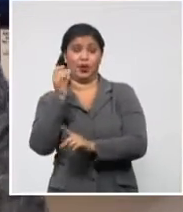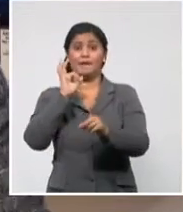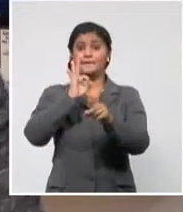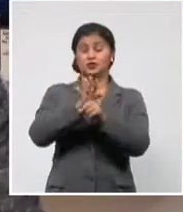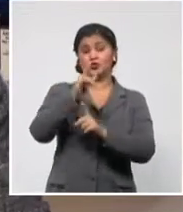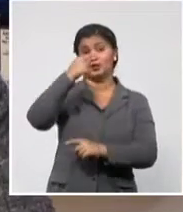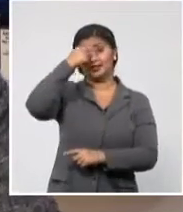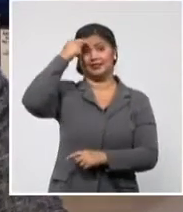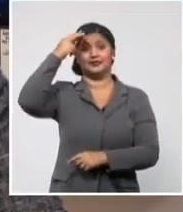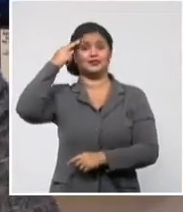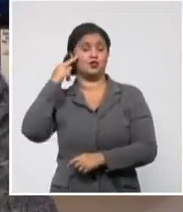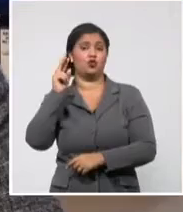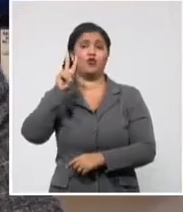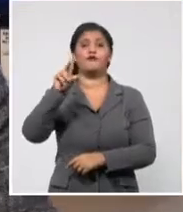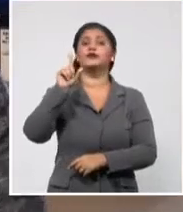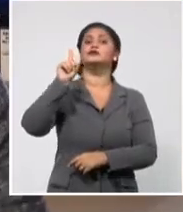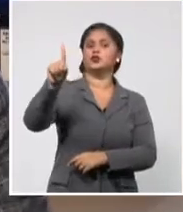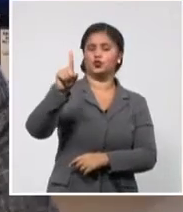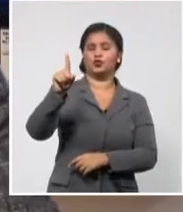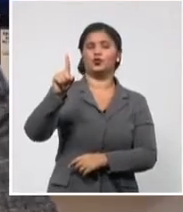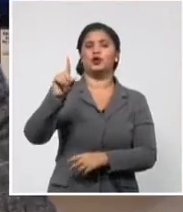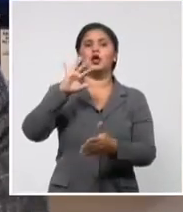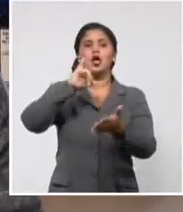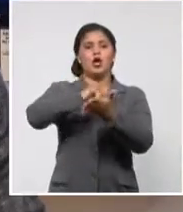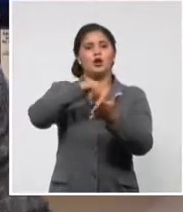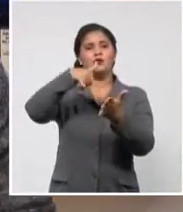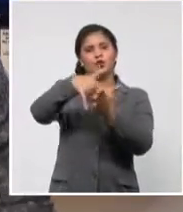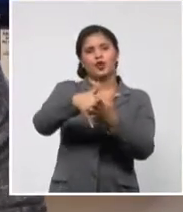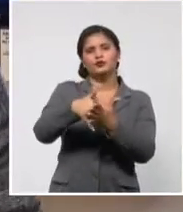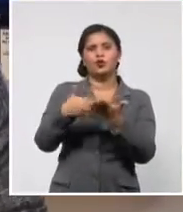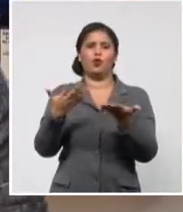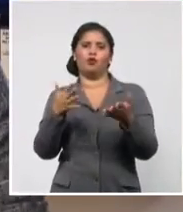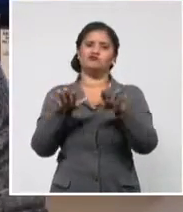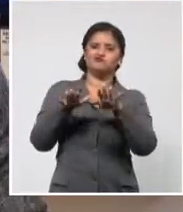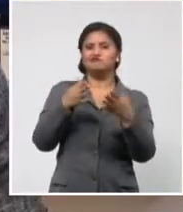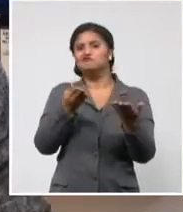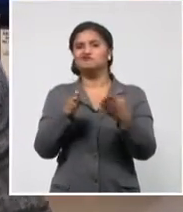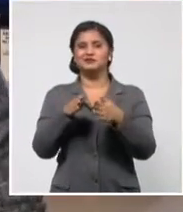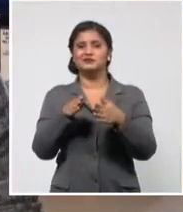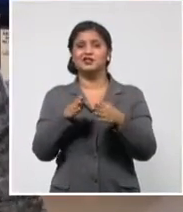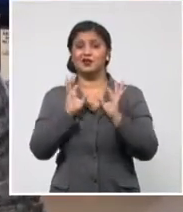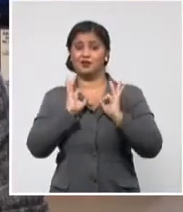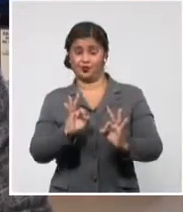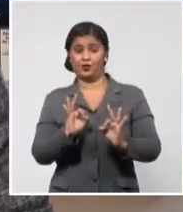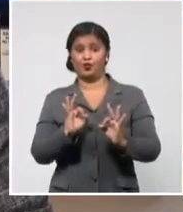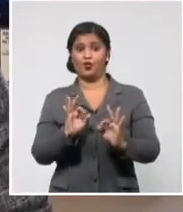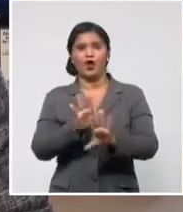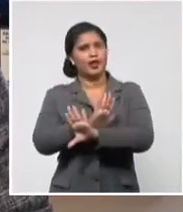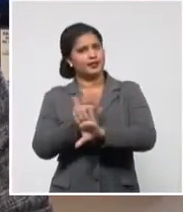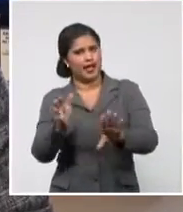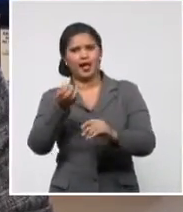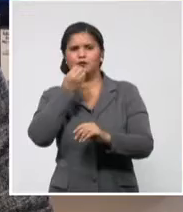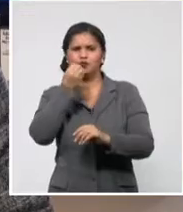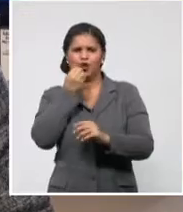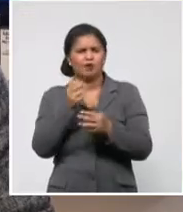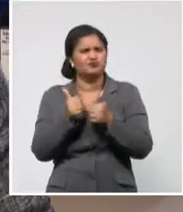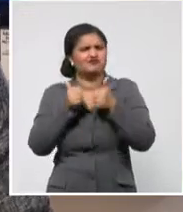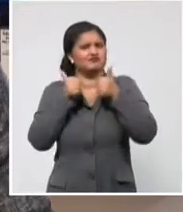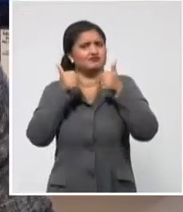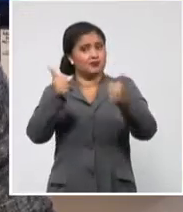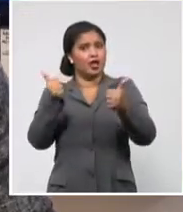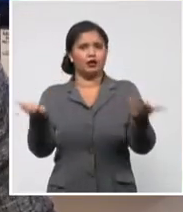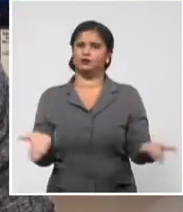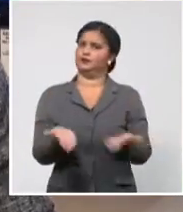XXI, construir proyectos más consistentes, más percederos, y evitar de una vez por todas el regreso de